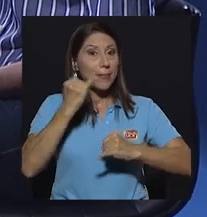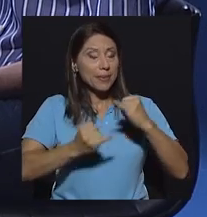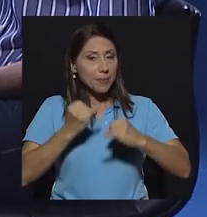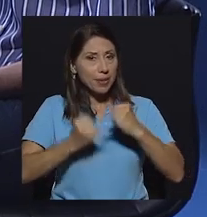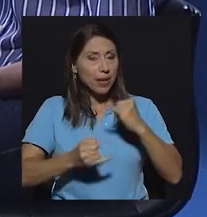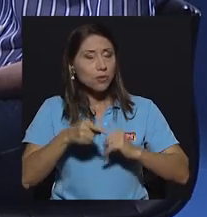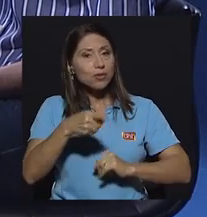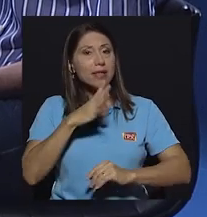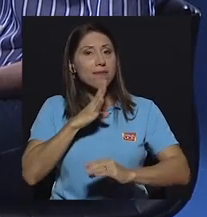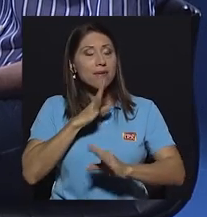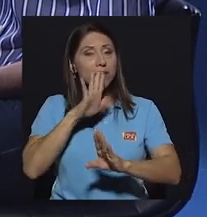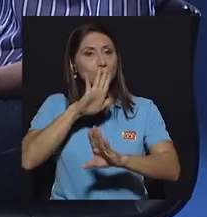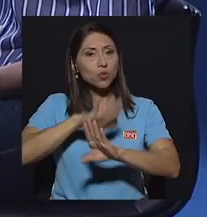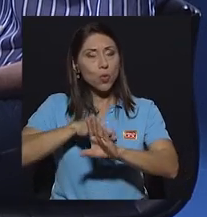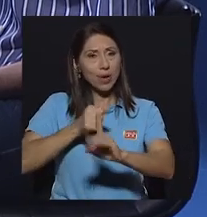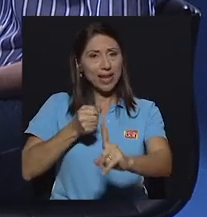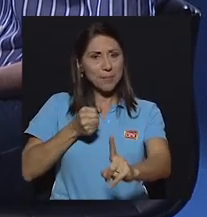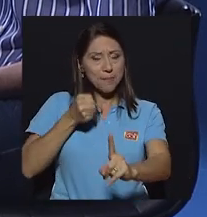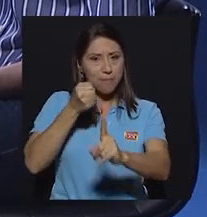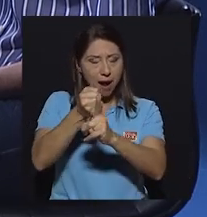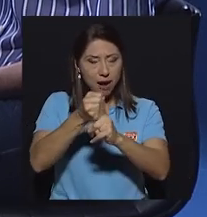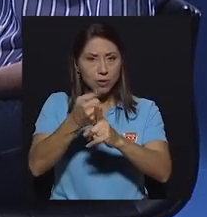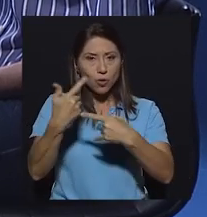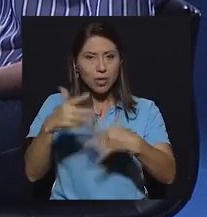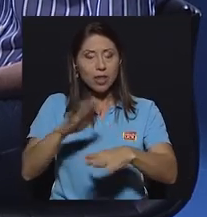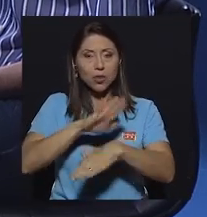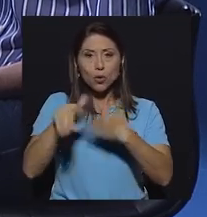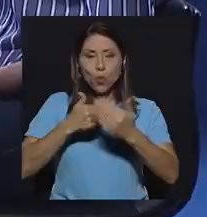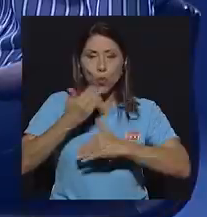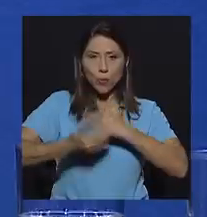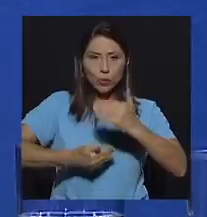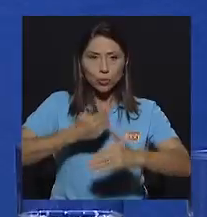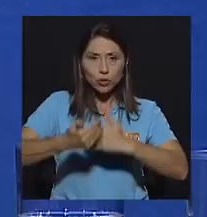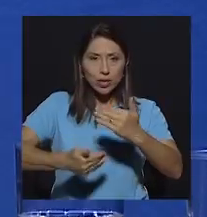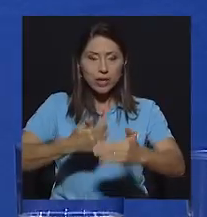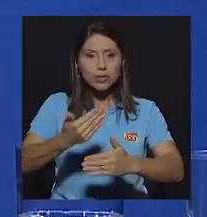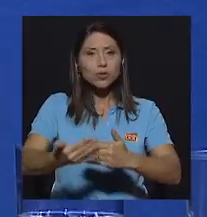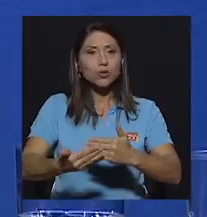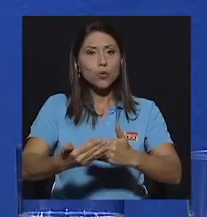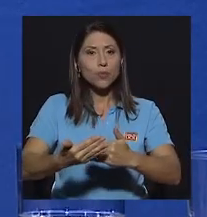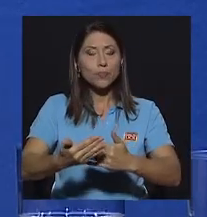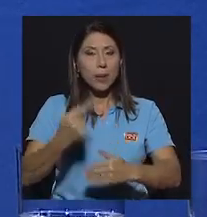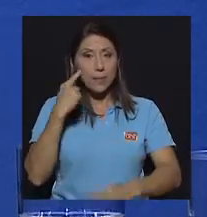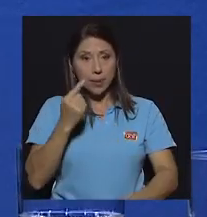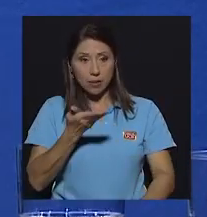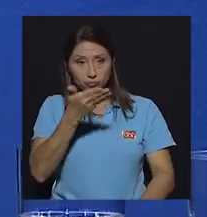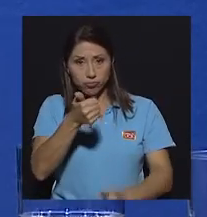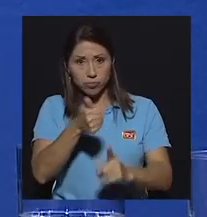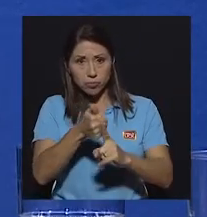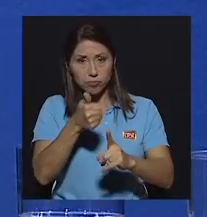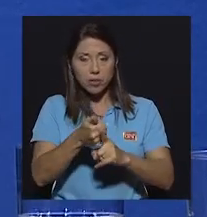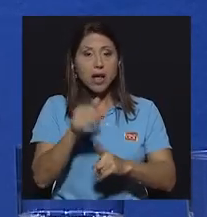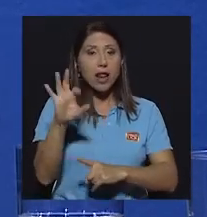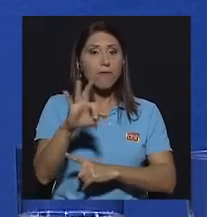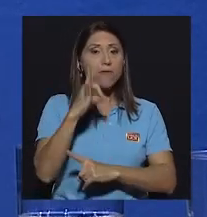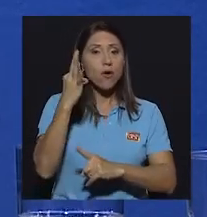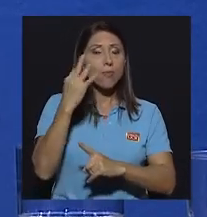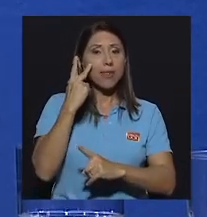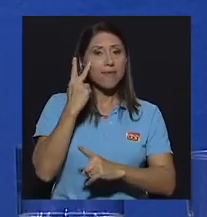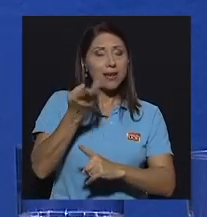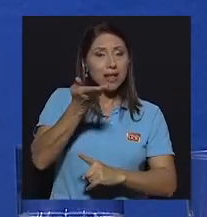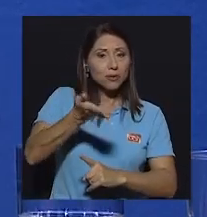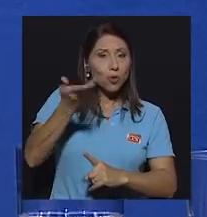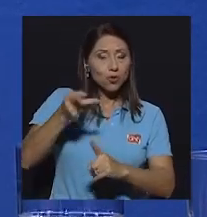hablabas del impacto que había tenido todo este proceso en tu persona, en la forma de ver las cosas, de ver la